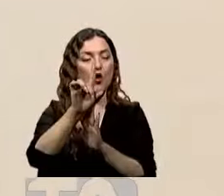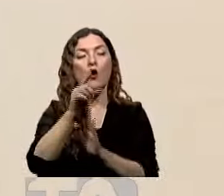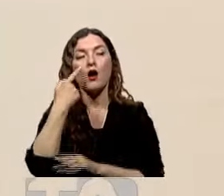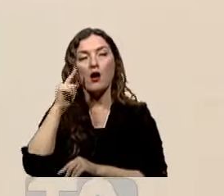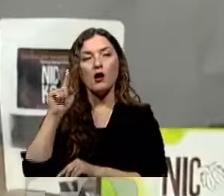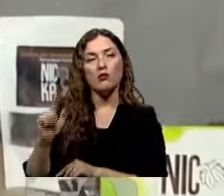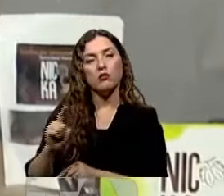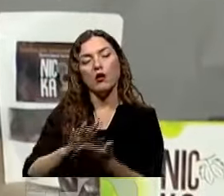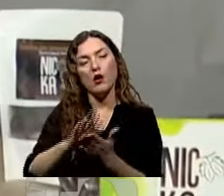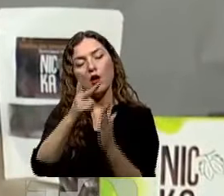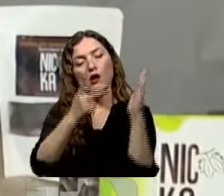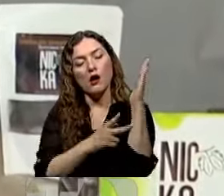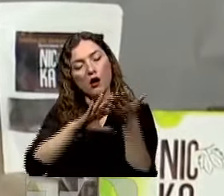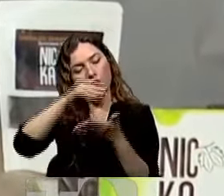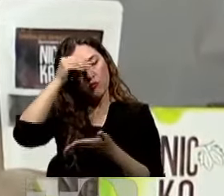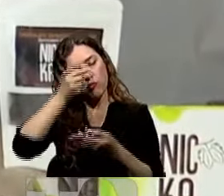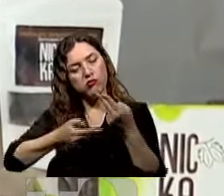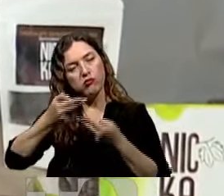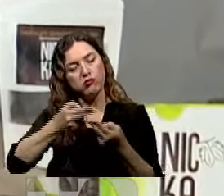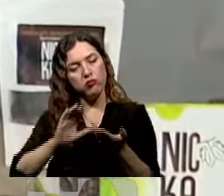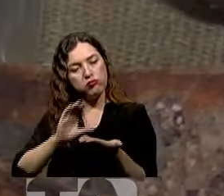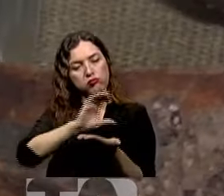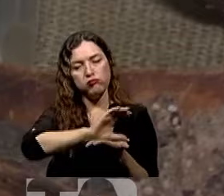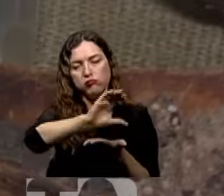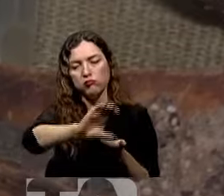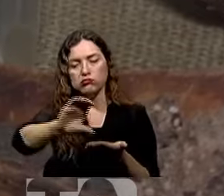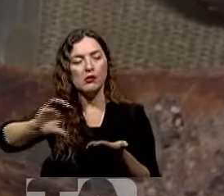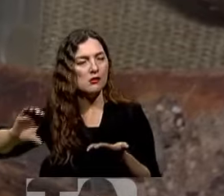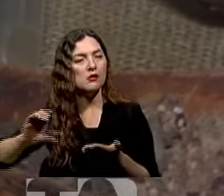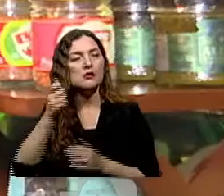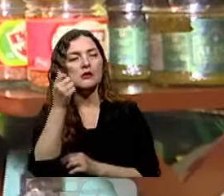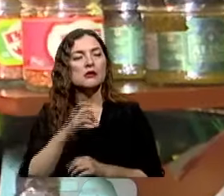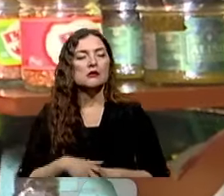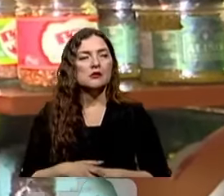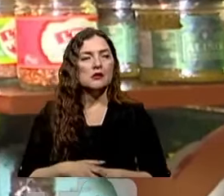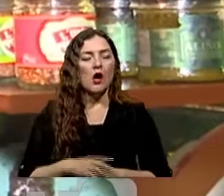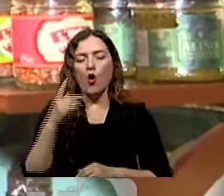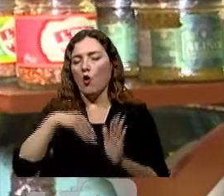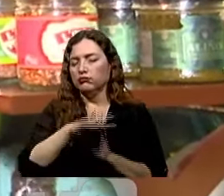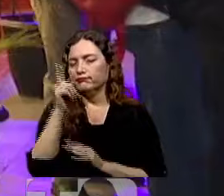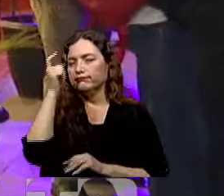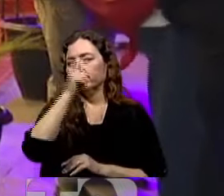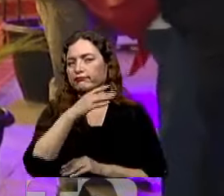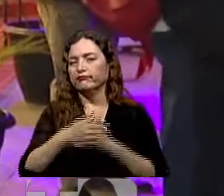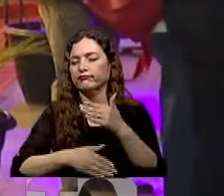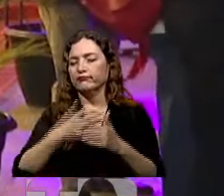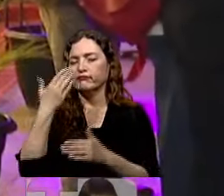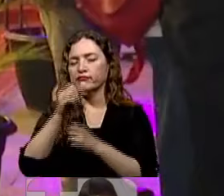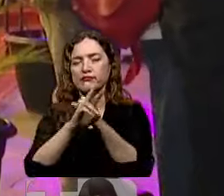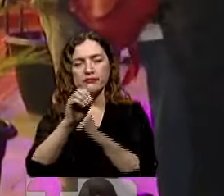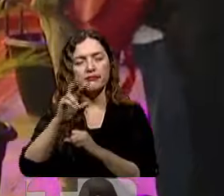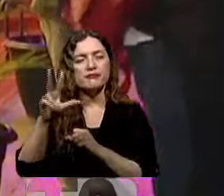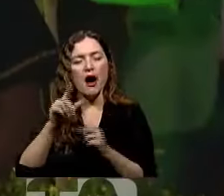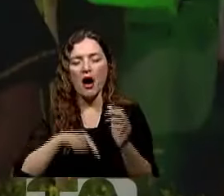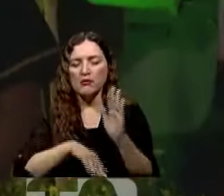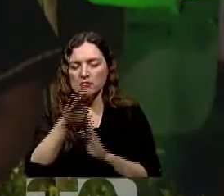emprendedores de la Amazonía. Según Marco Mendieta, director de la entidad, esta edición es la más retadora de las que vienen realizando desde